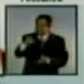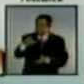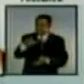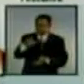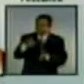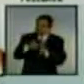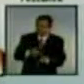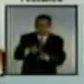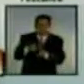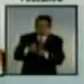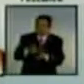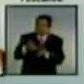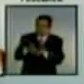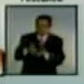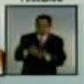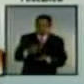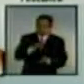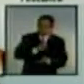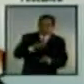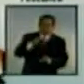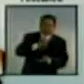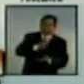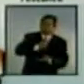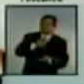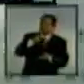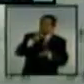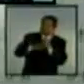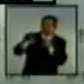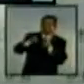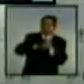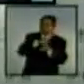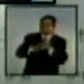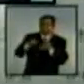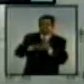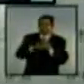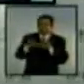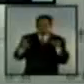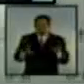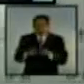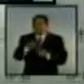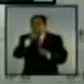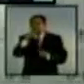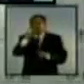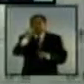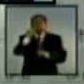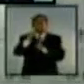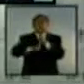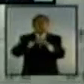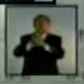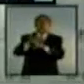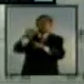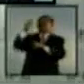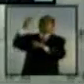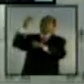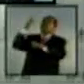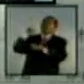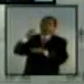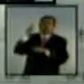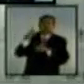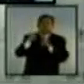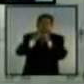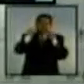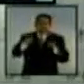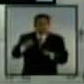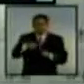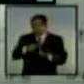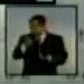de parte suya de estar haciendo señalamientos y descalificaciones que le llevó a irse a más de 20 años atrás a encontrar una tesis que